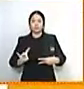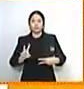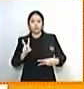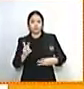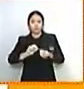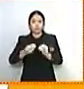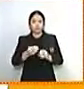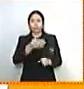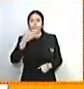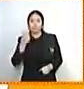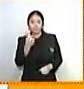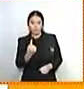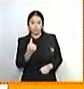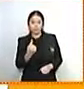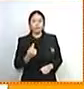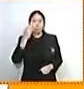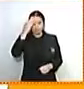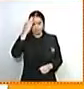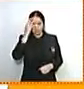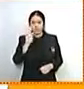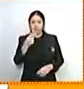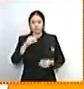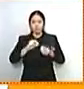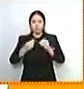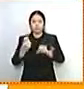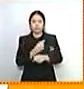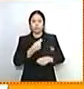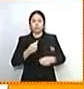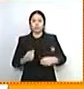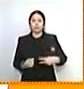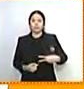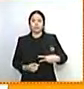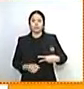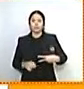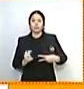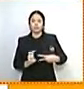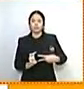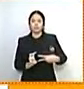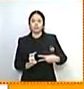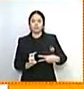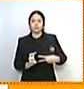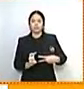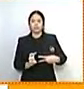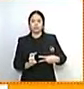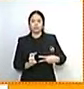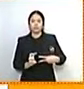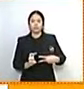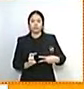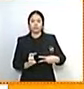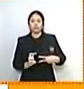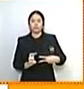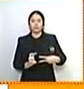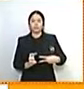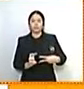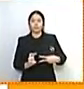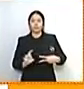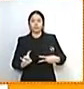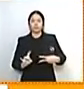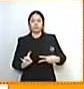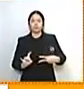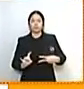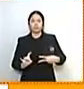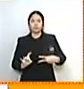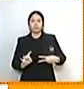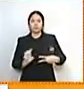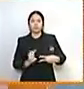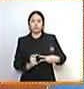números son mejor que uno, conocemos el segundo número ganador, primer dígito. 6, segundo dígito. 8, segundo número